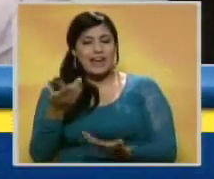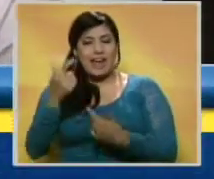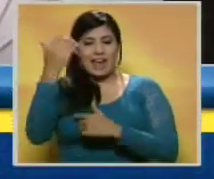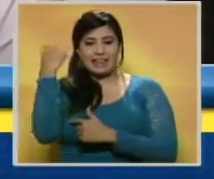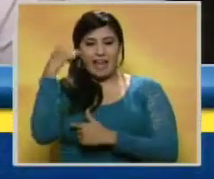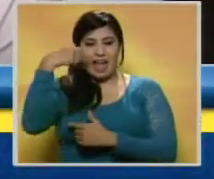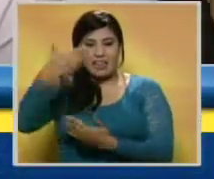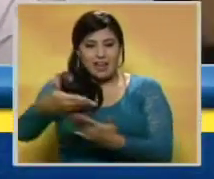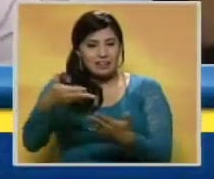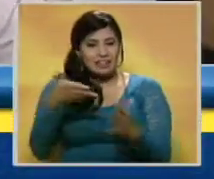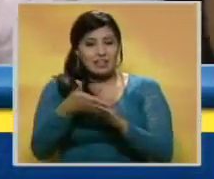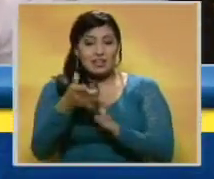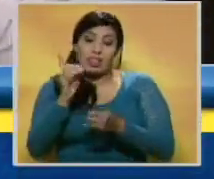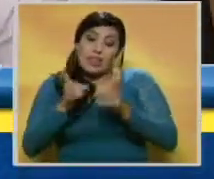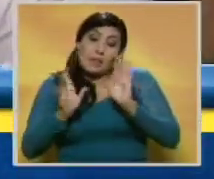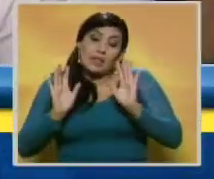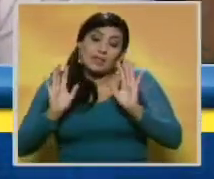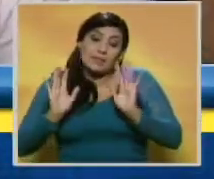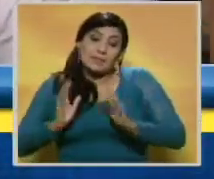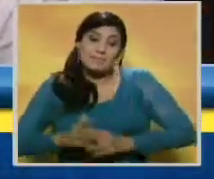o adelante? Depende.